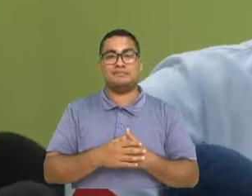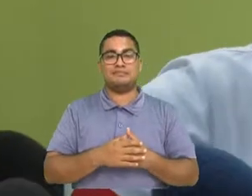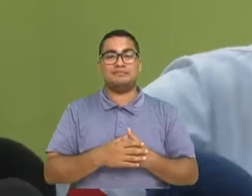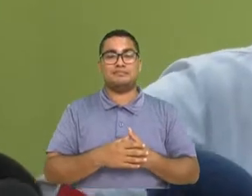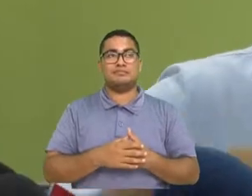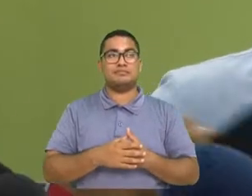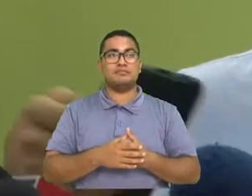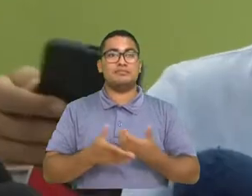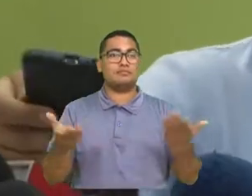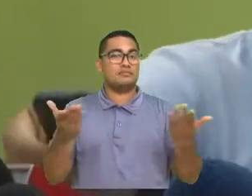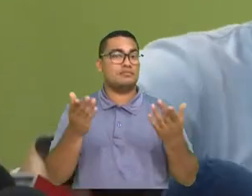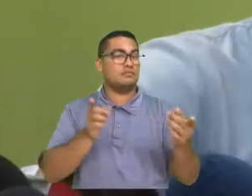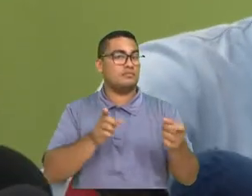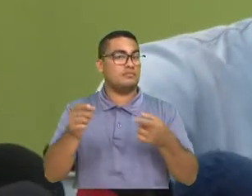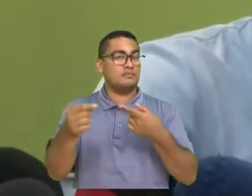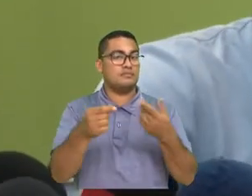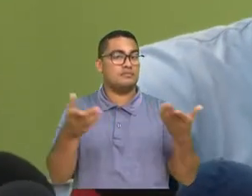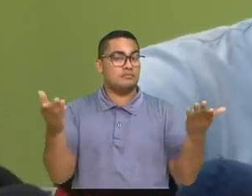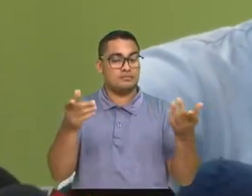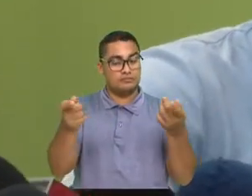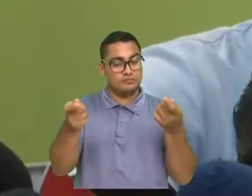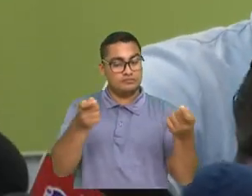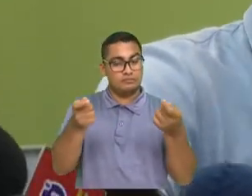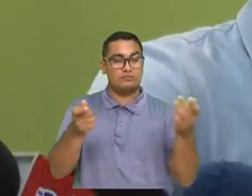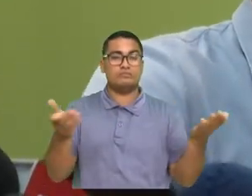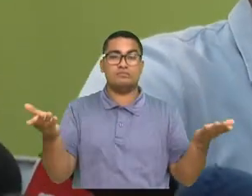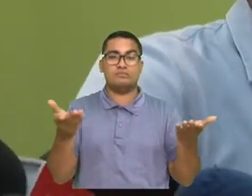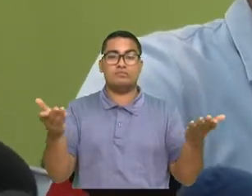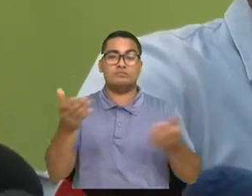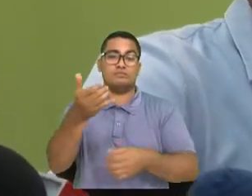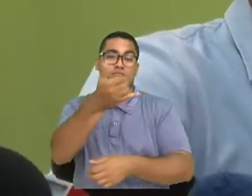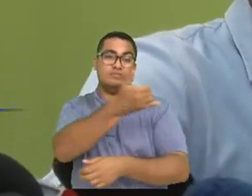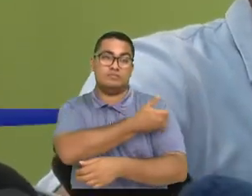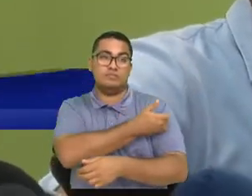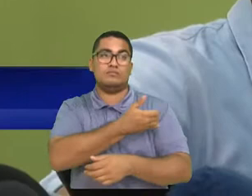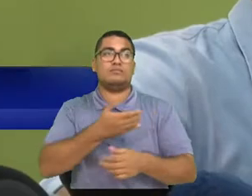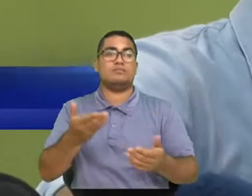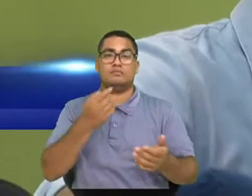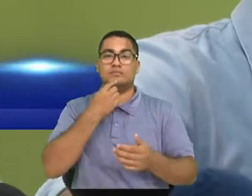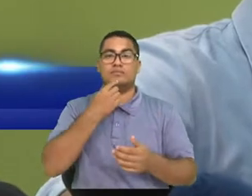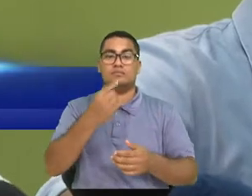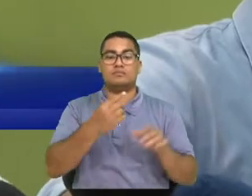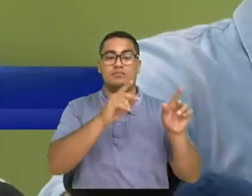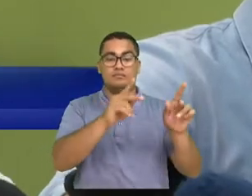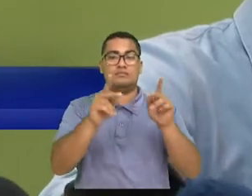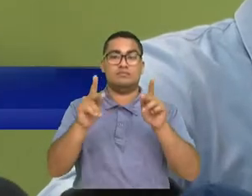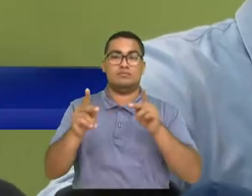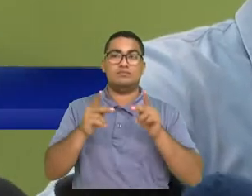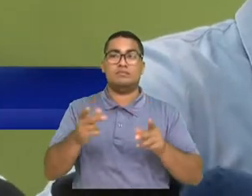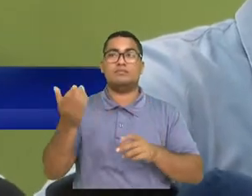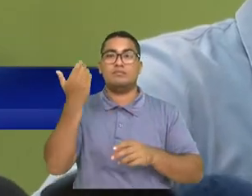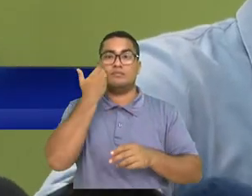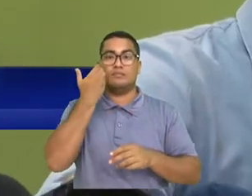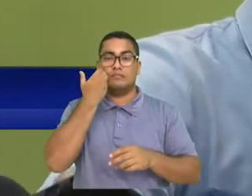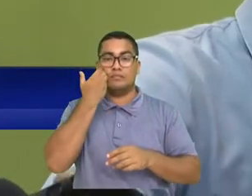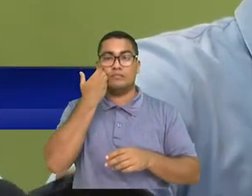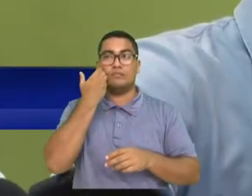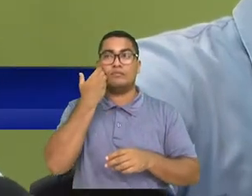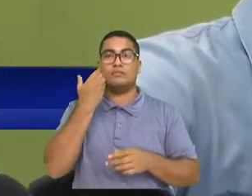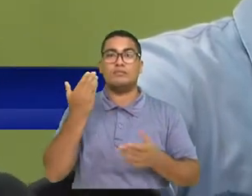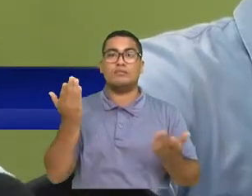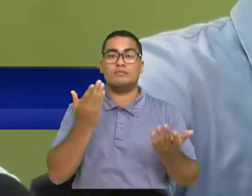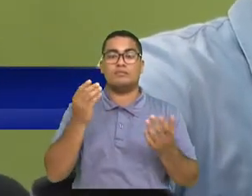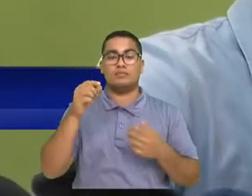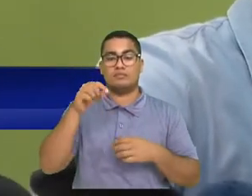la estrategia de manejo hospitalario de los pacientes afectados, ¿no?, acá lo